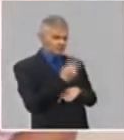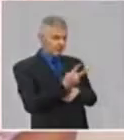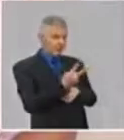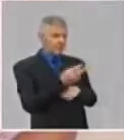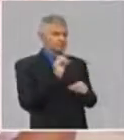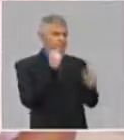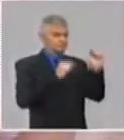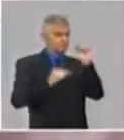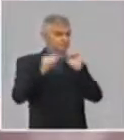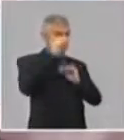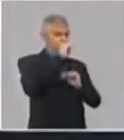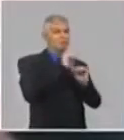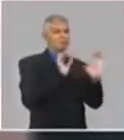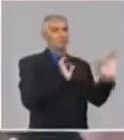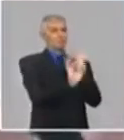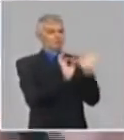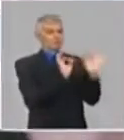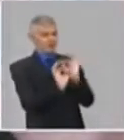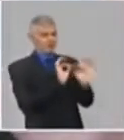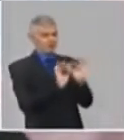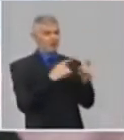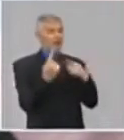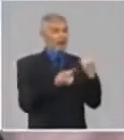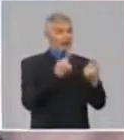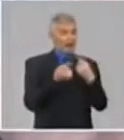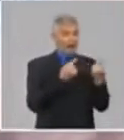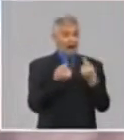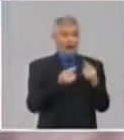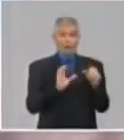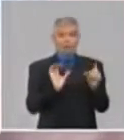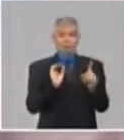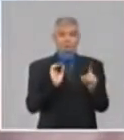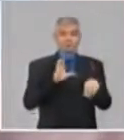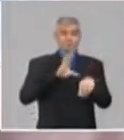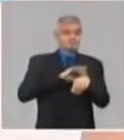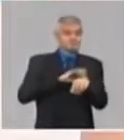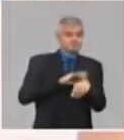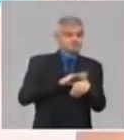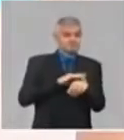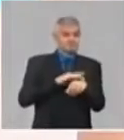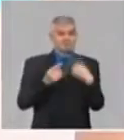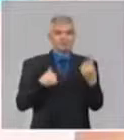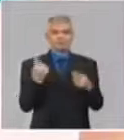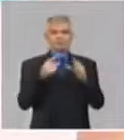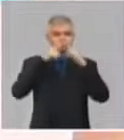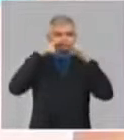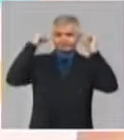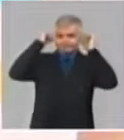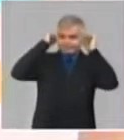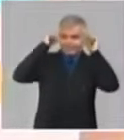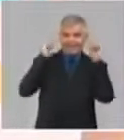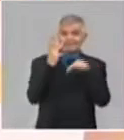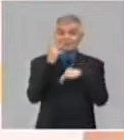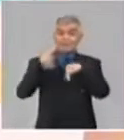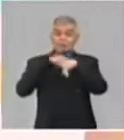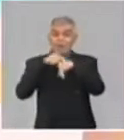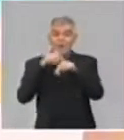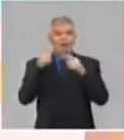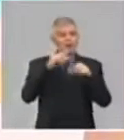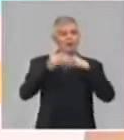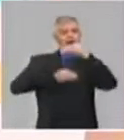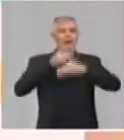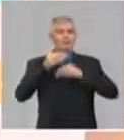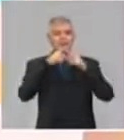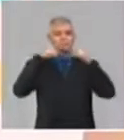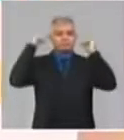mantienen agua firmat del contagio de sal justo utilizamos en esta boca del diente er nos cambiamos cada tres horas no recibimos